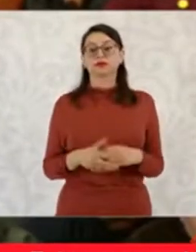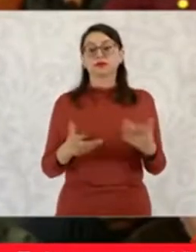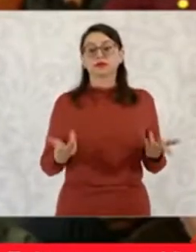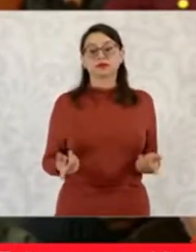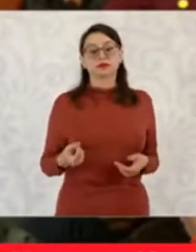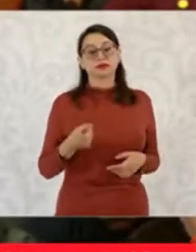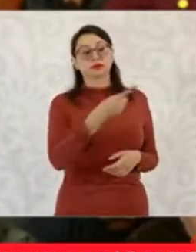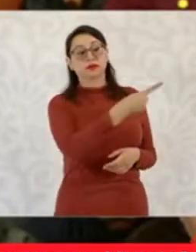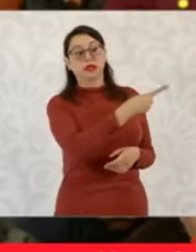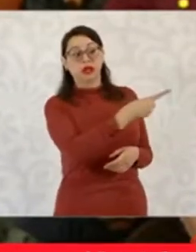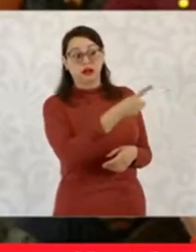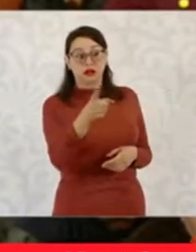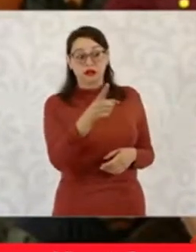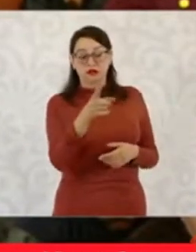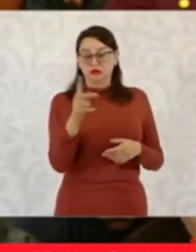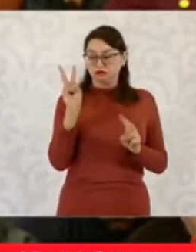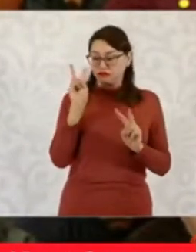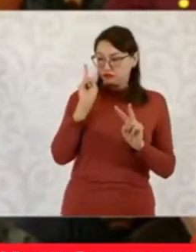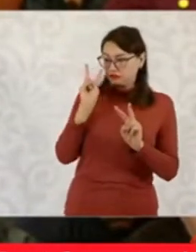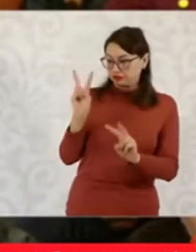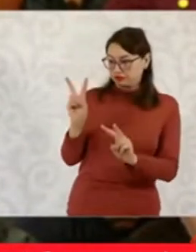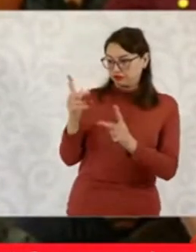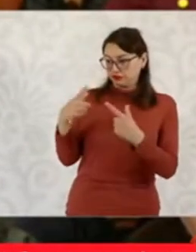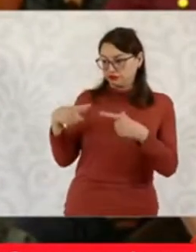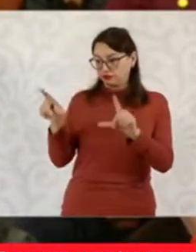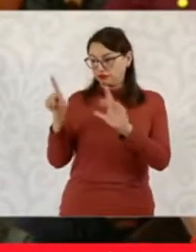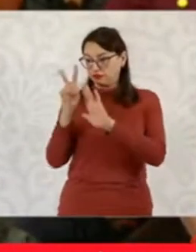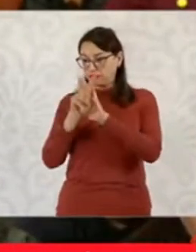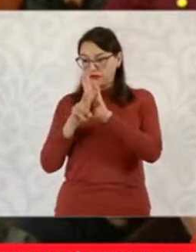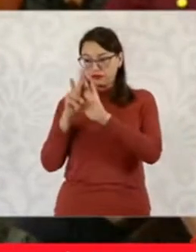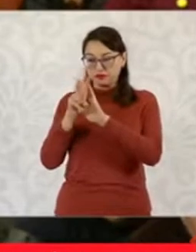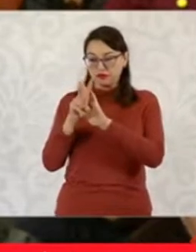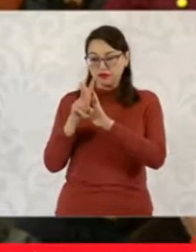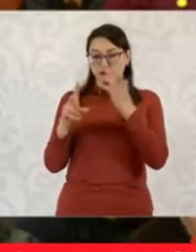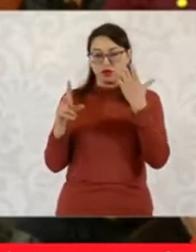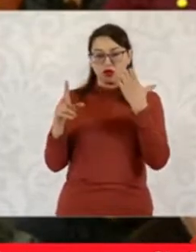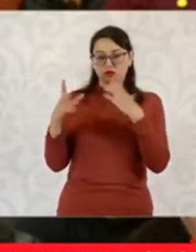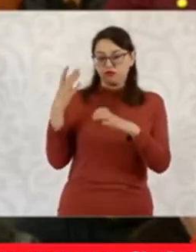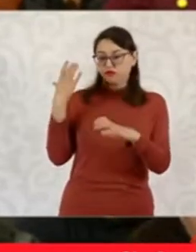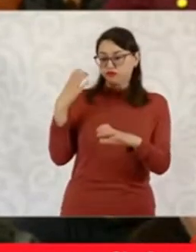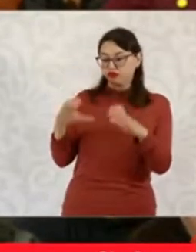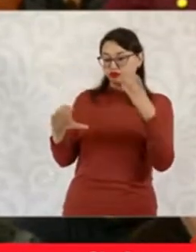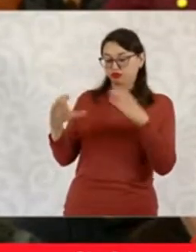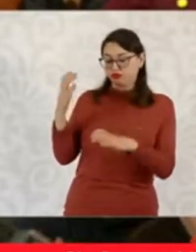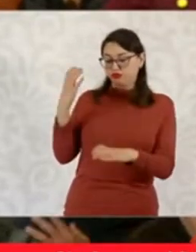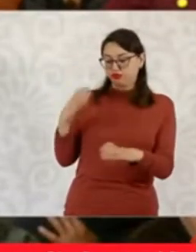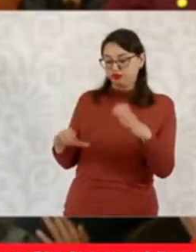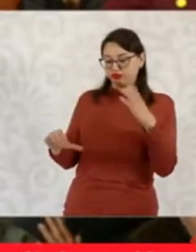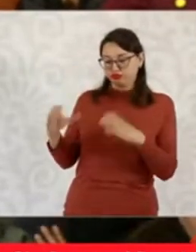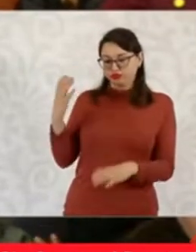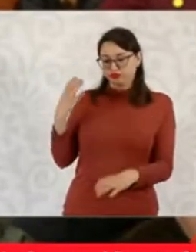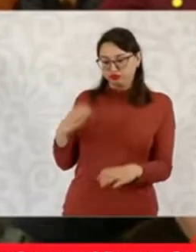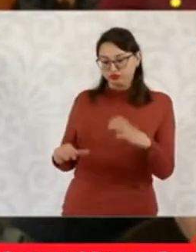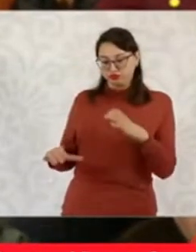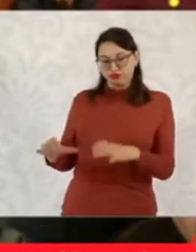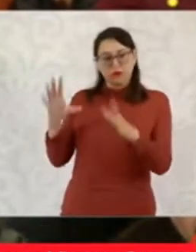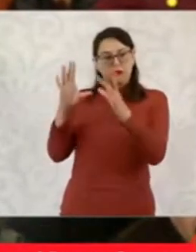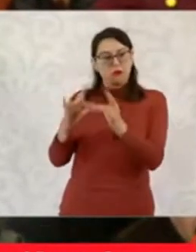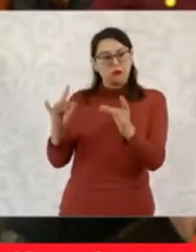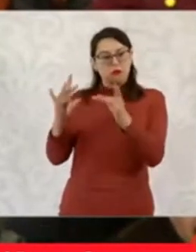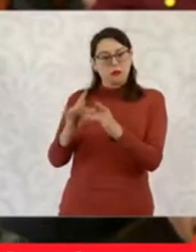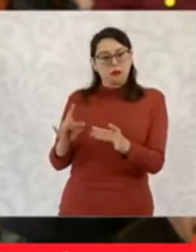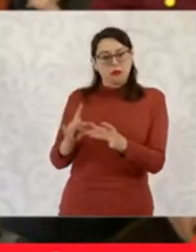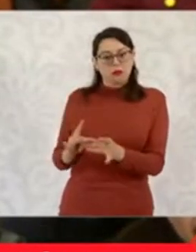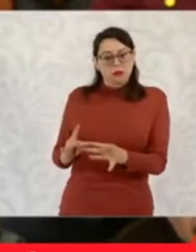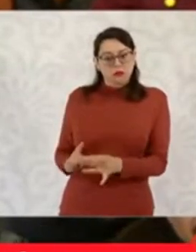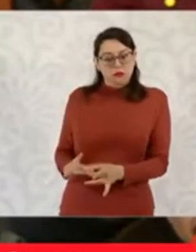red, los lectores añadieron contexto que consideraron que tal vez otras personas quieran saber. Y esta es